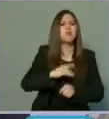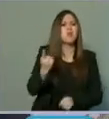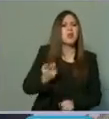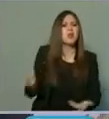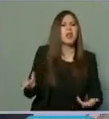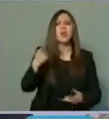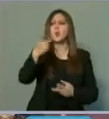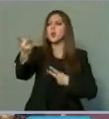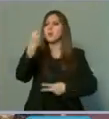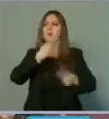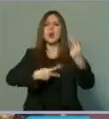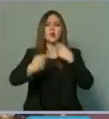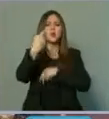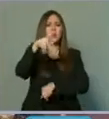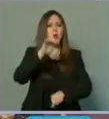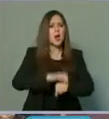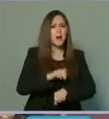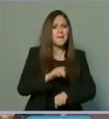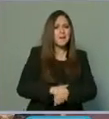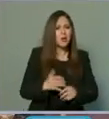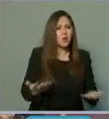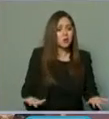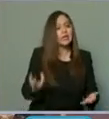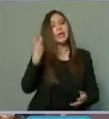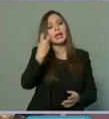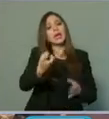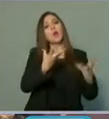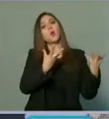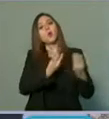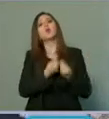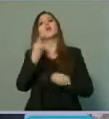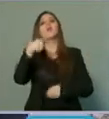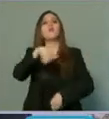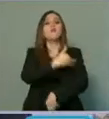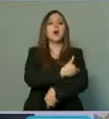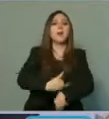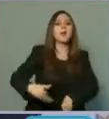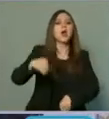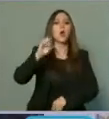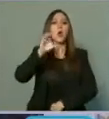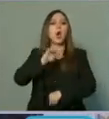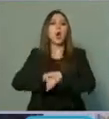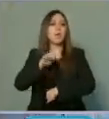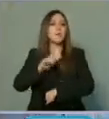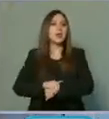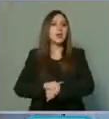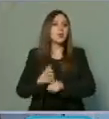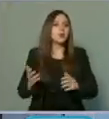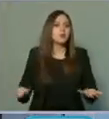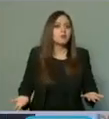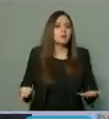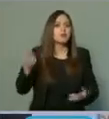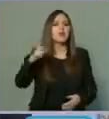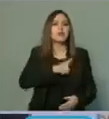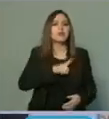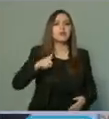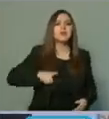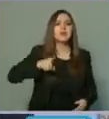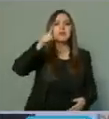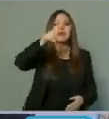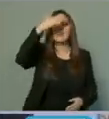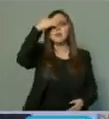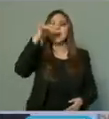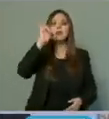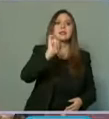amigos. Entonces, esto en las organizaciones y para las familias y los amigos es de trascendencia, ¿no están de